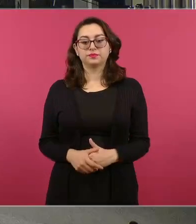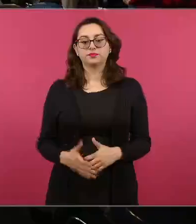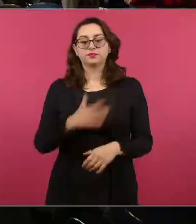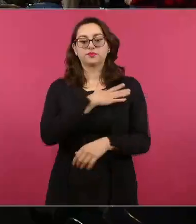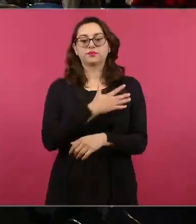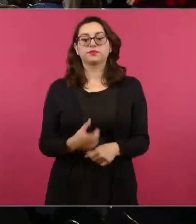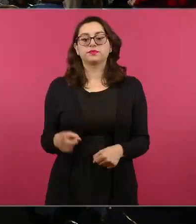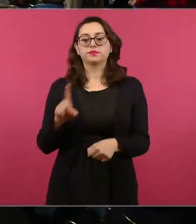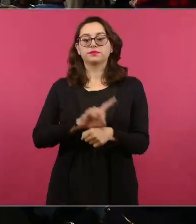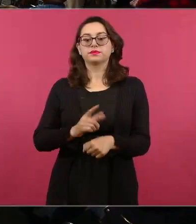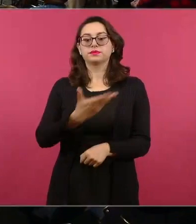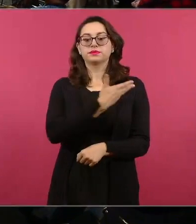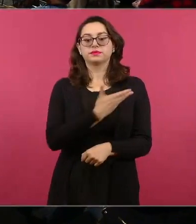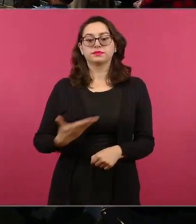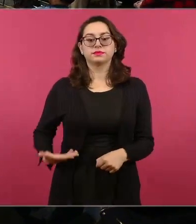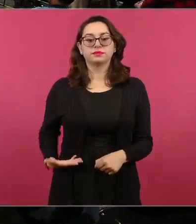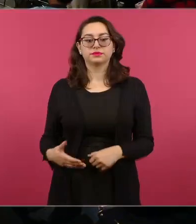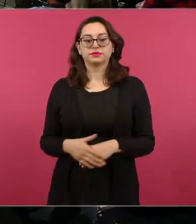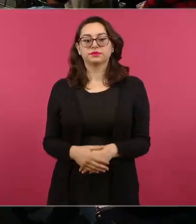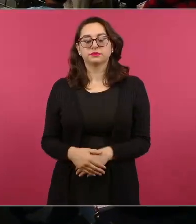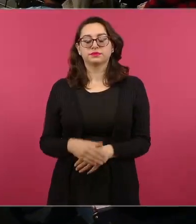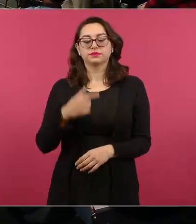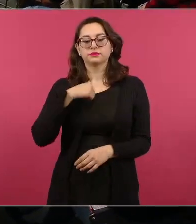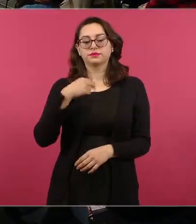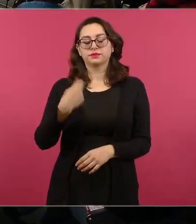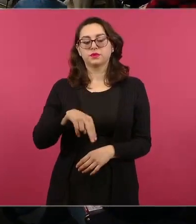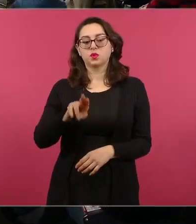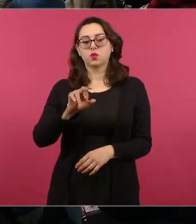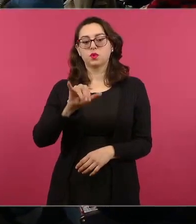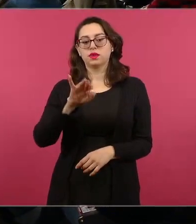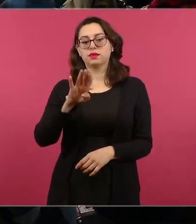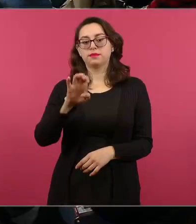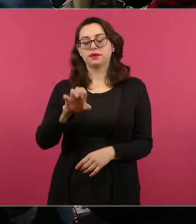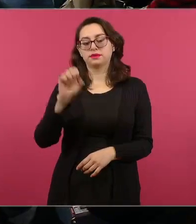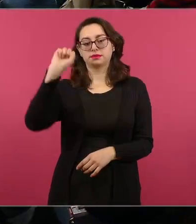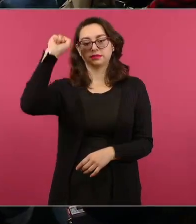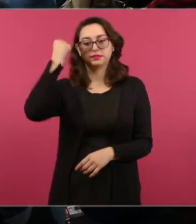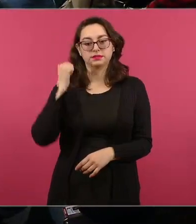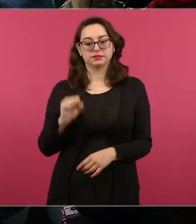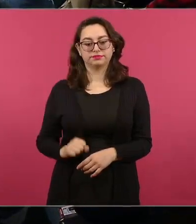Buenos días, presidente. Mirza Uribe, Sinaloa.